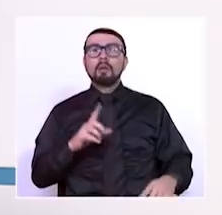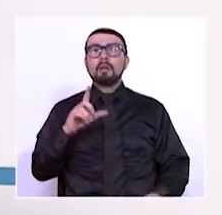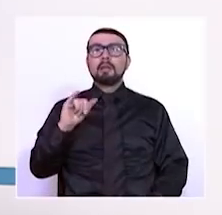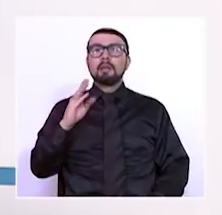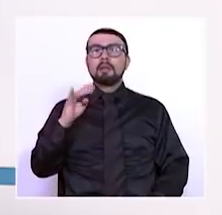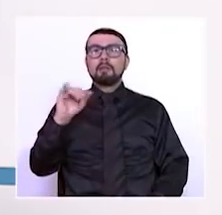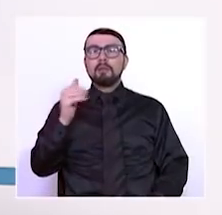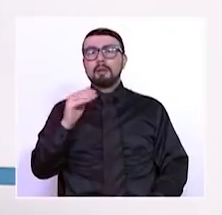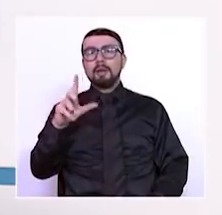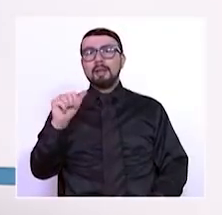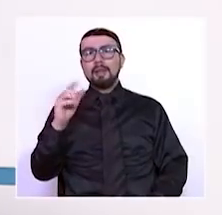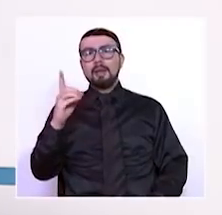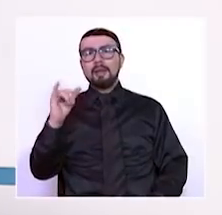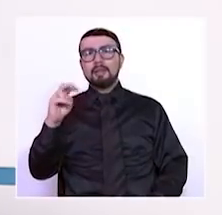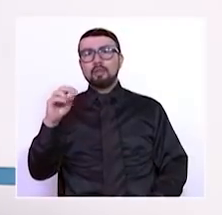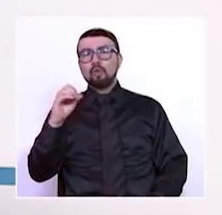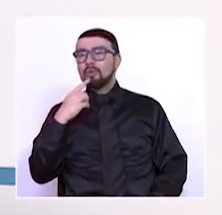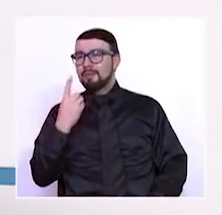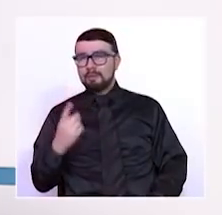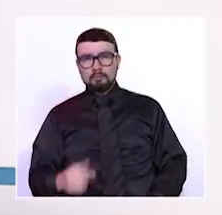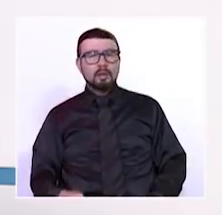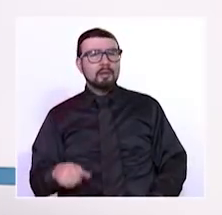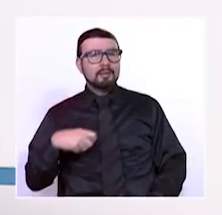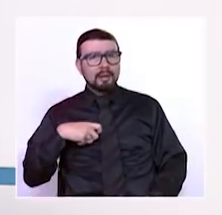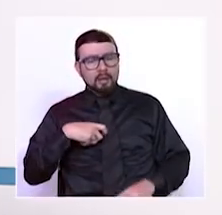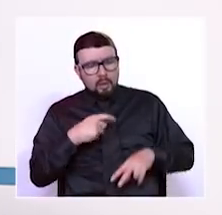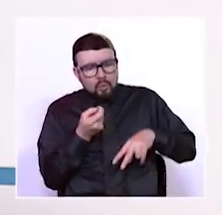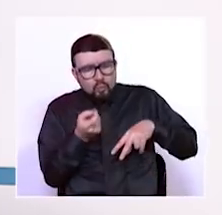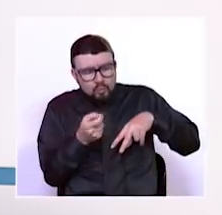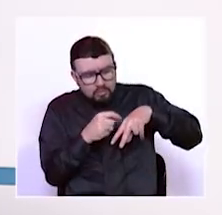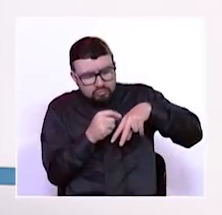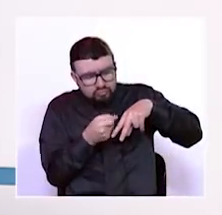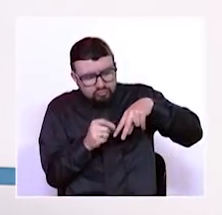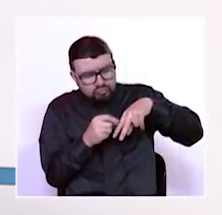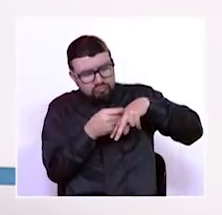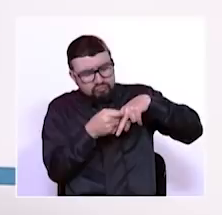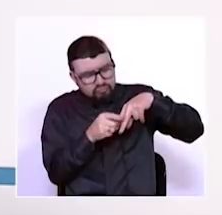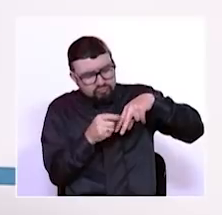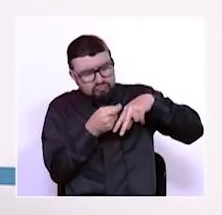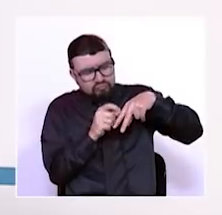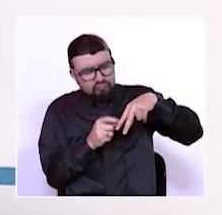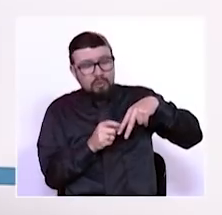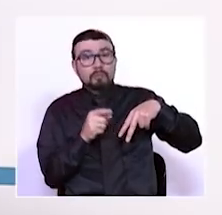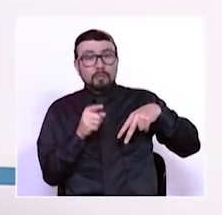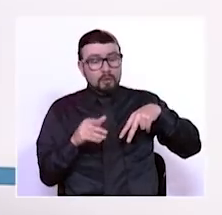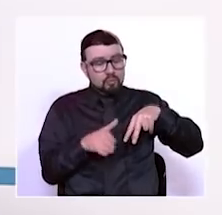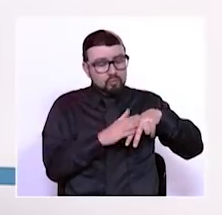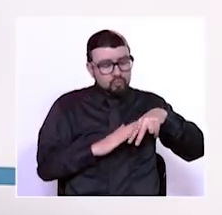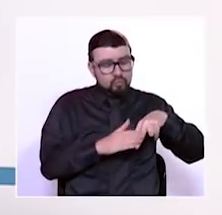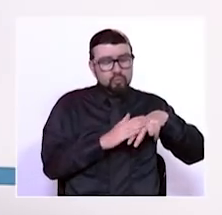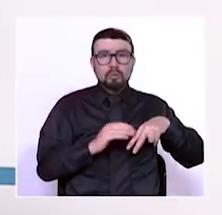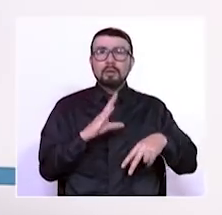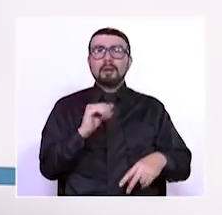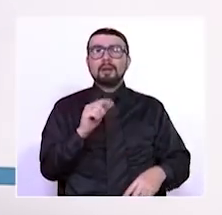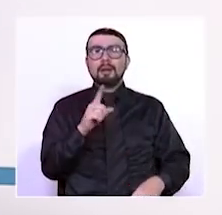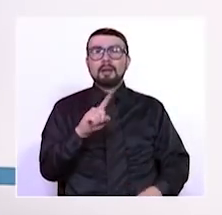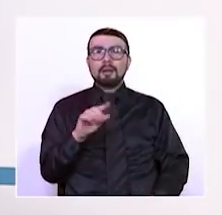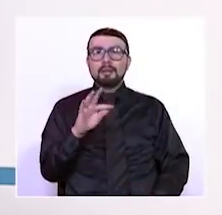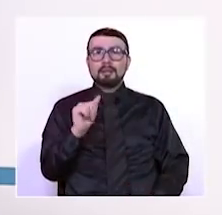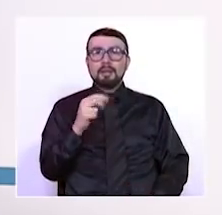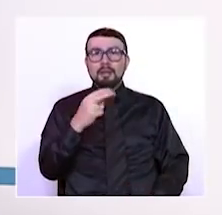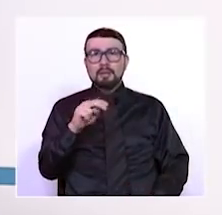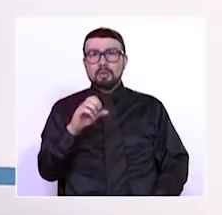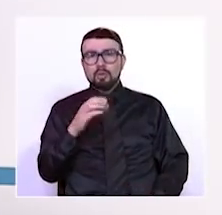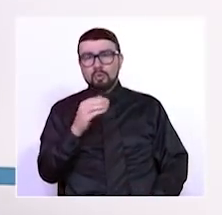Ladino, ella dice que tiene unas venitas y se aplica el castaño de Indias y eso le puede servir. Y yo quiero